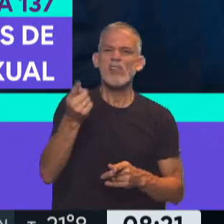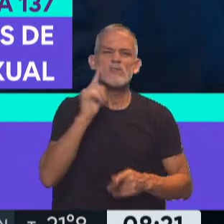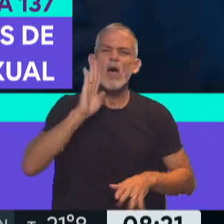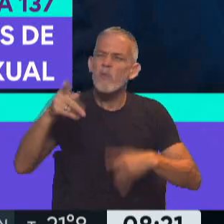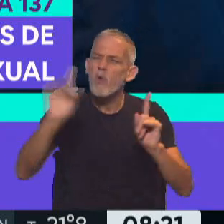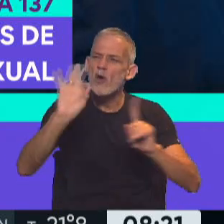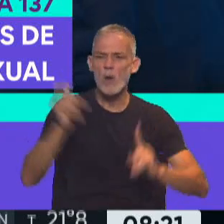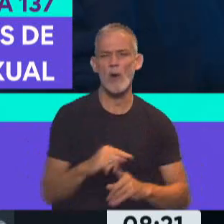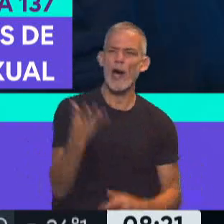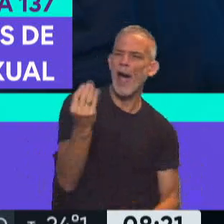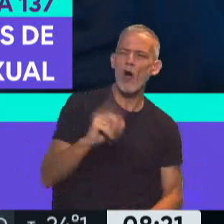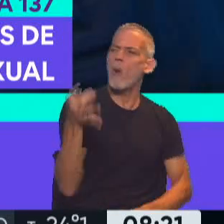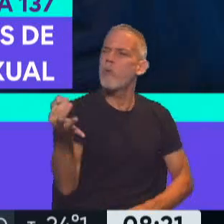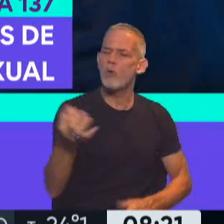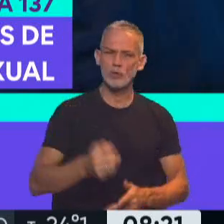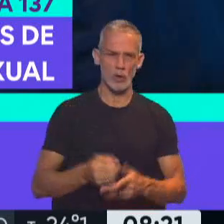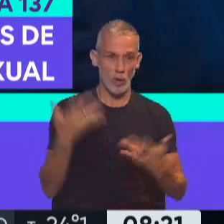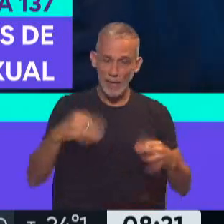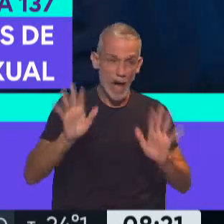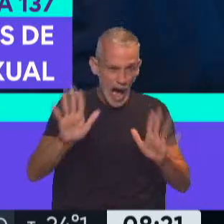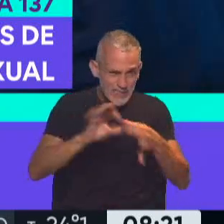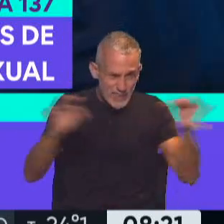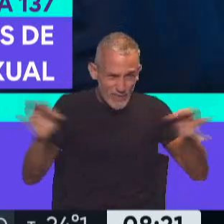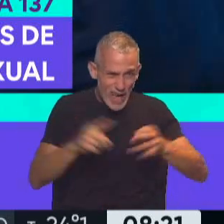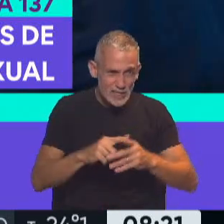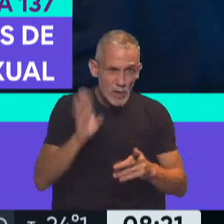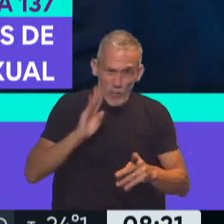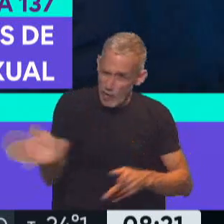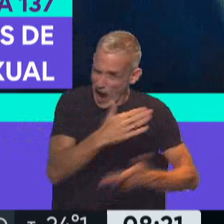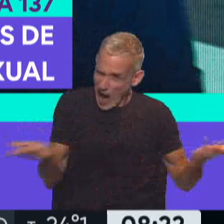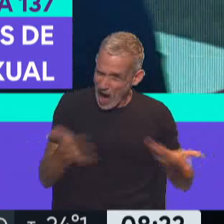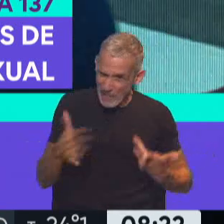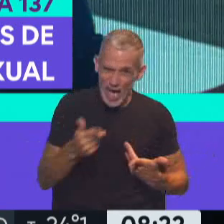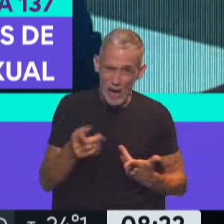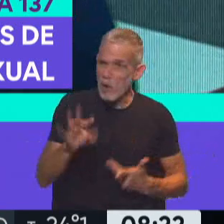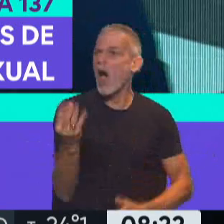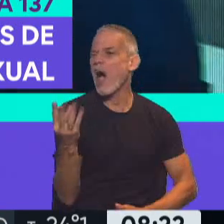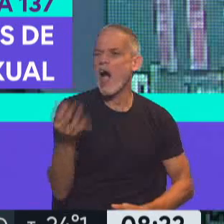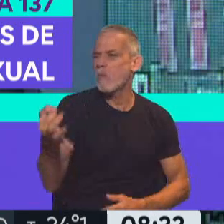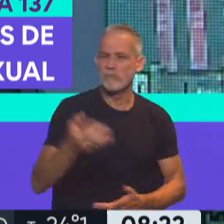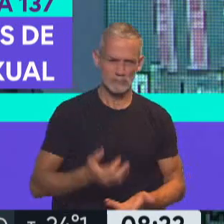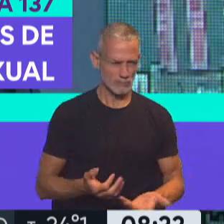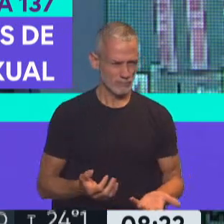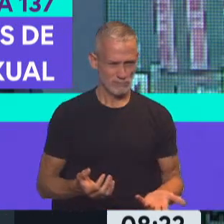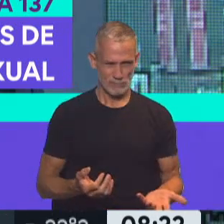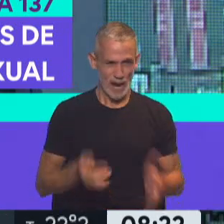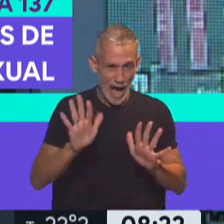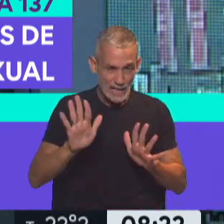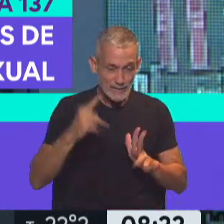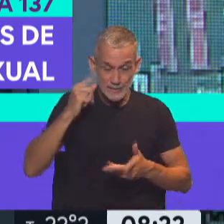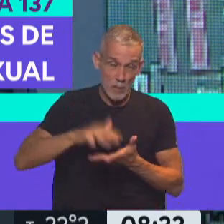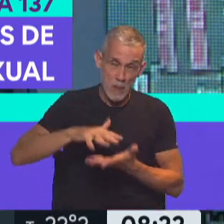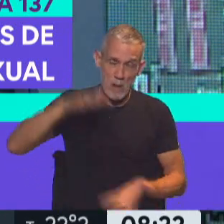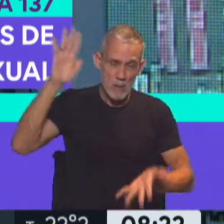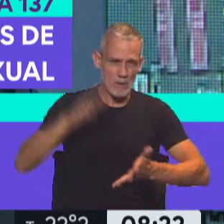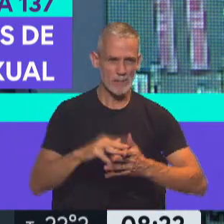putos, y que hay que desarmar ese aprendizaje conceptual, ¿no? Sí, y un poco quienes trabajamos, bueno, yo tengo a cargo una dirección que